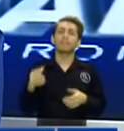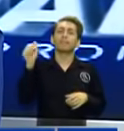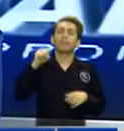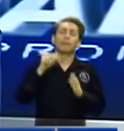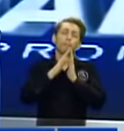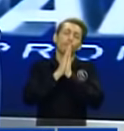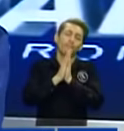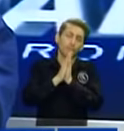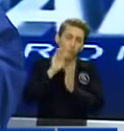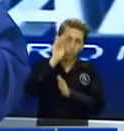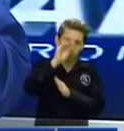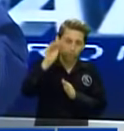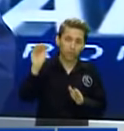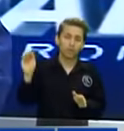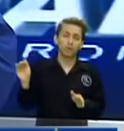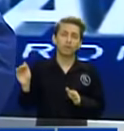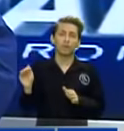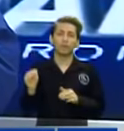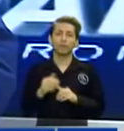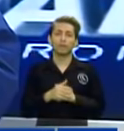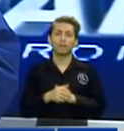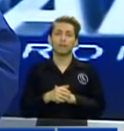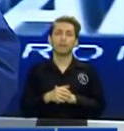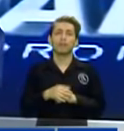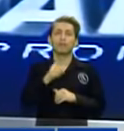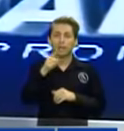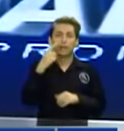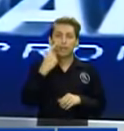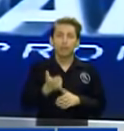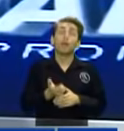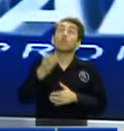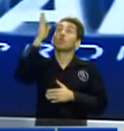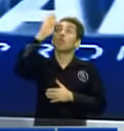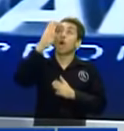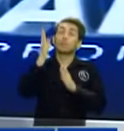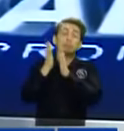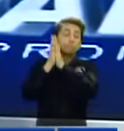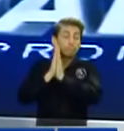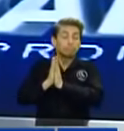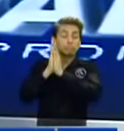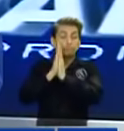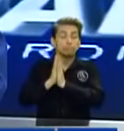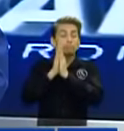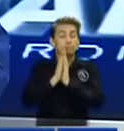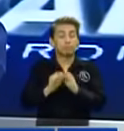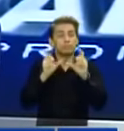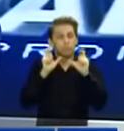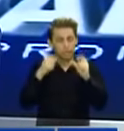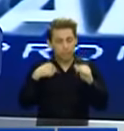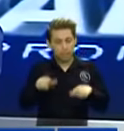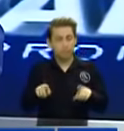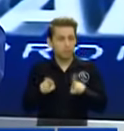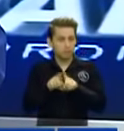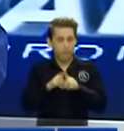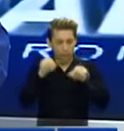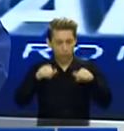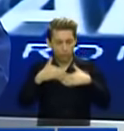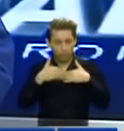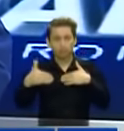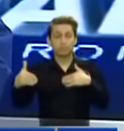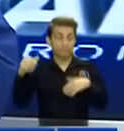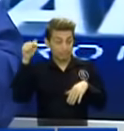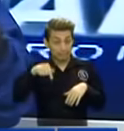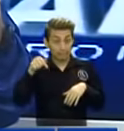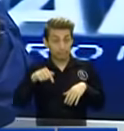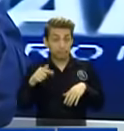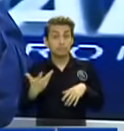favor. Miren, sigámosle pidiendo a Dios que nos tenga como nos ha tenido entre sus manos, porque esto, de veras, ha sido